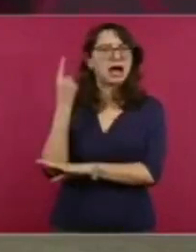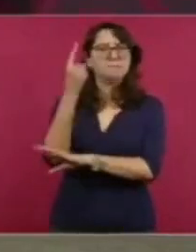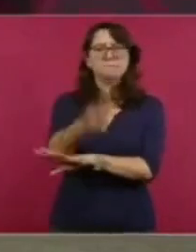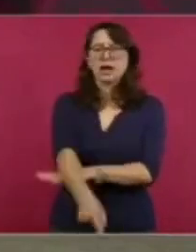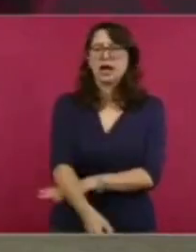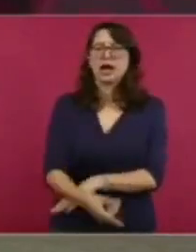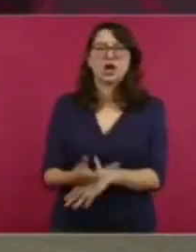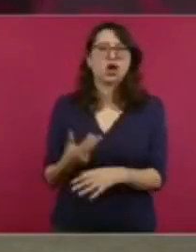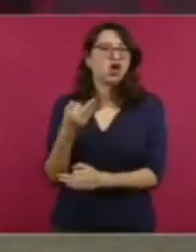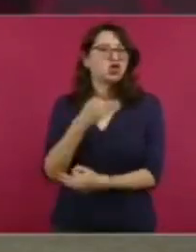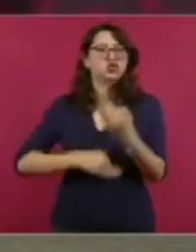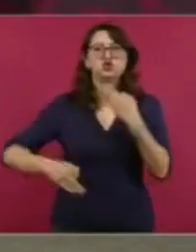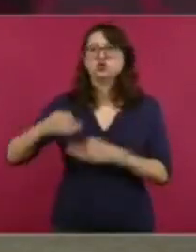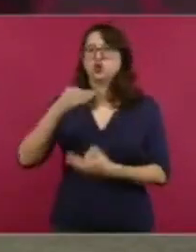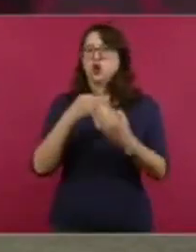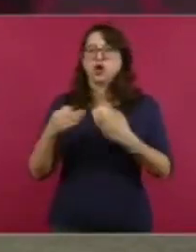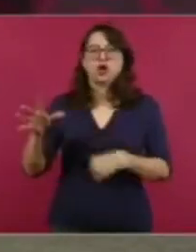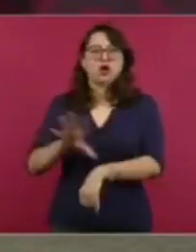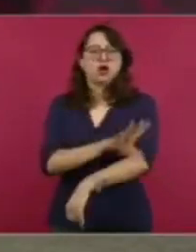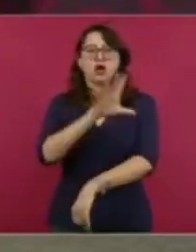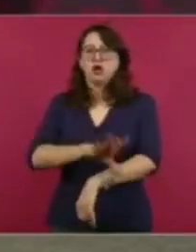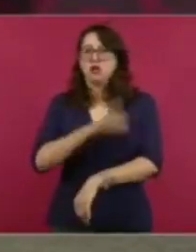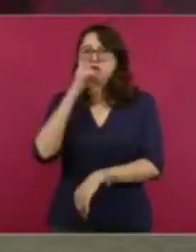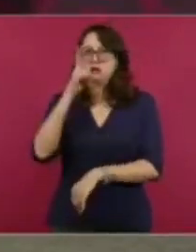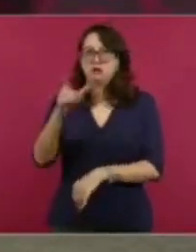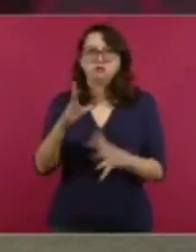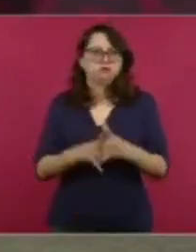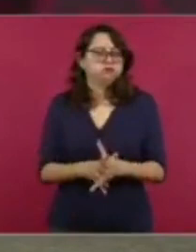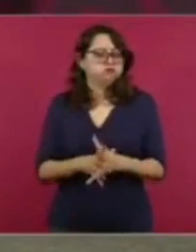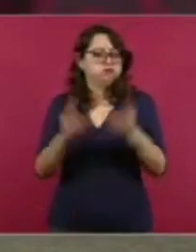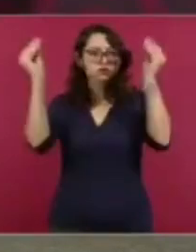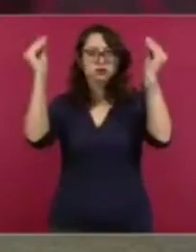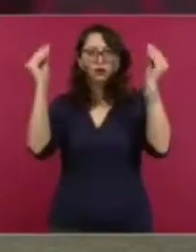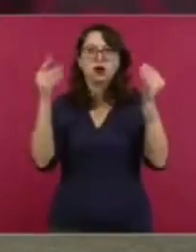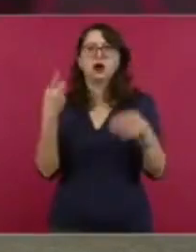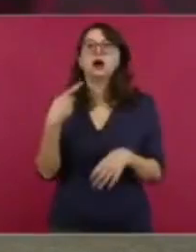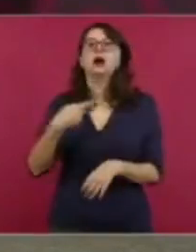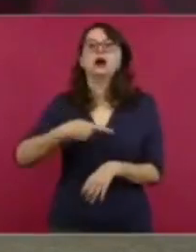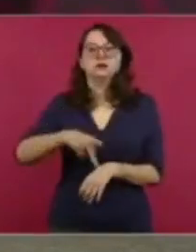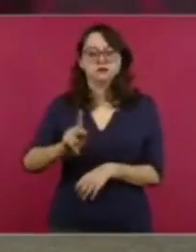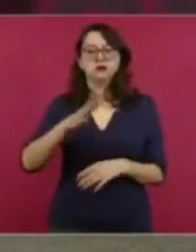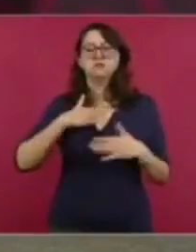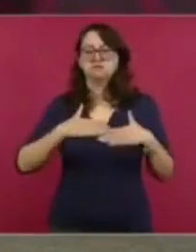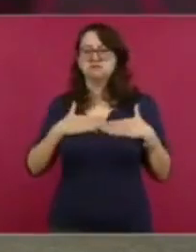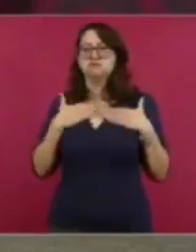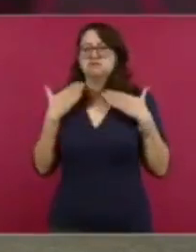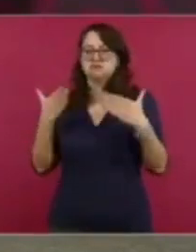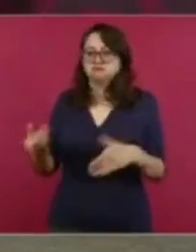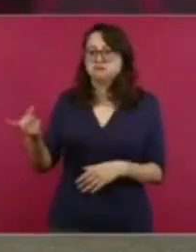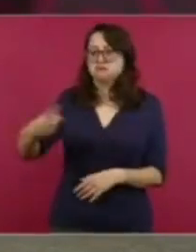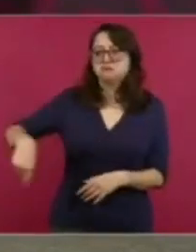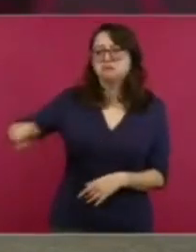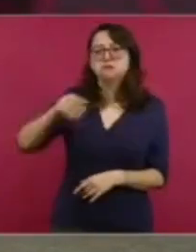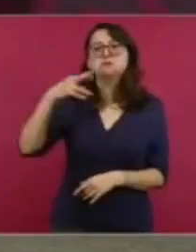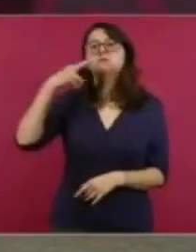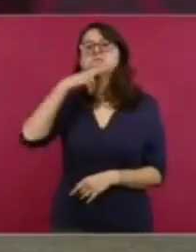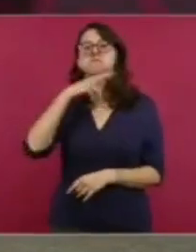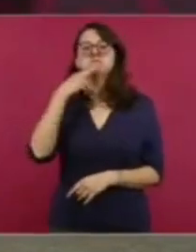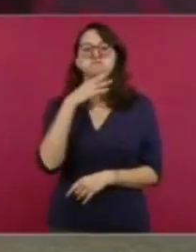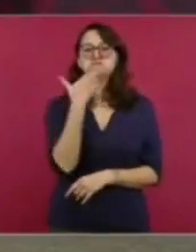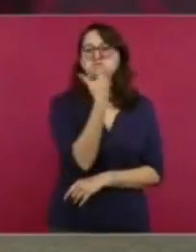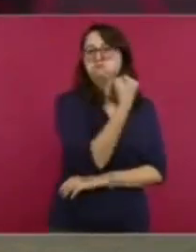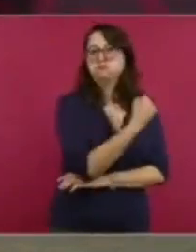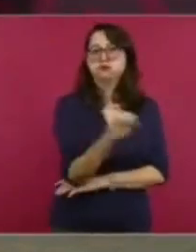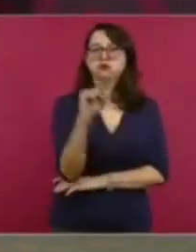las líneas eléctricas, pero tengo confianza en que pronto vamos a restablecer